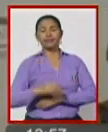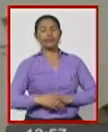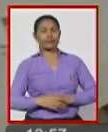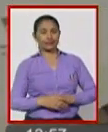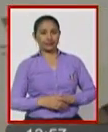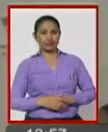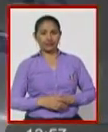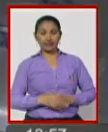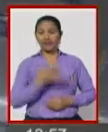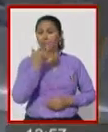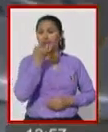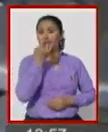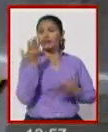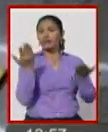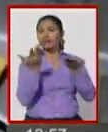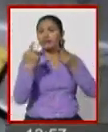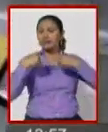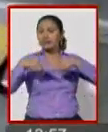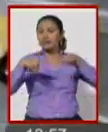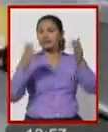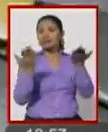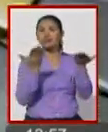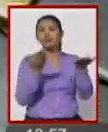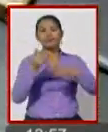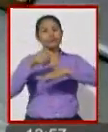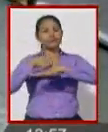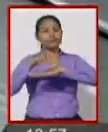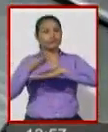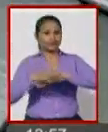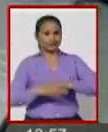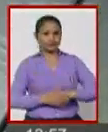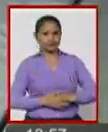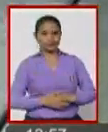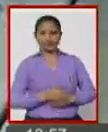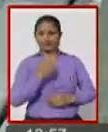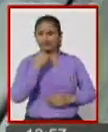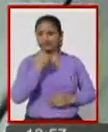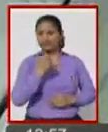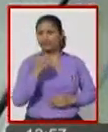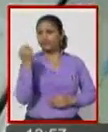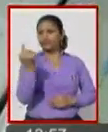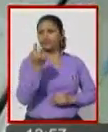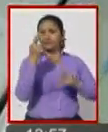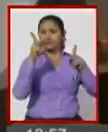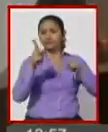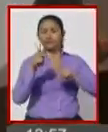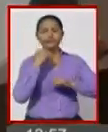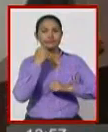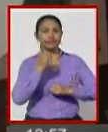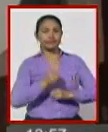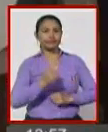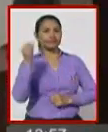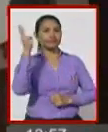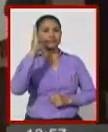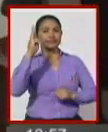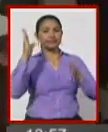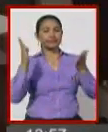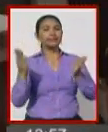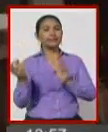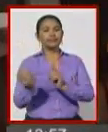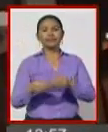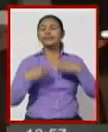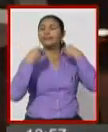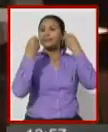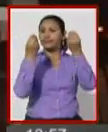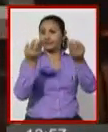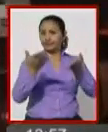Doctor, ¿esta droga para dónde estaba? Mismo en la investigación preliminar ha manifestado que una persona de nacionalidad brasilera se le había